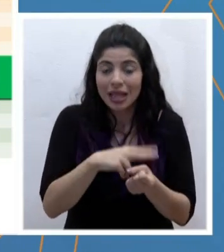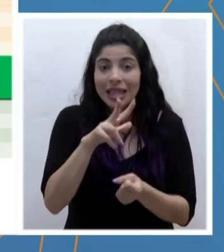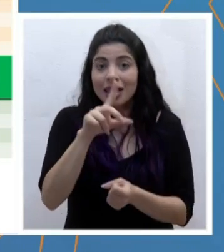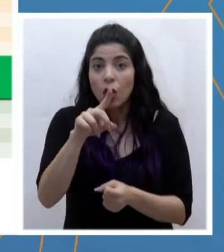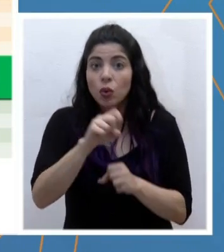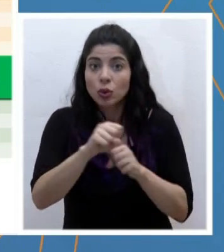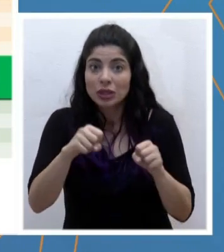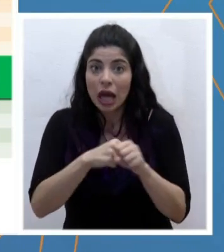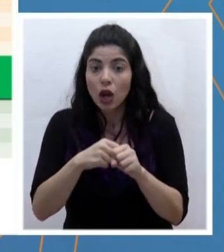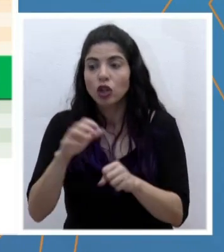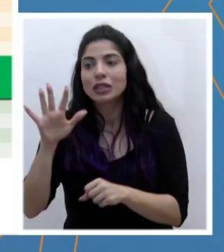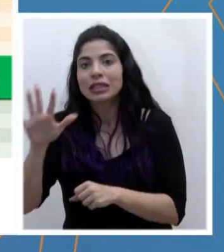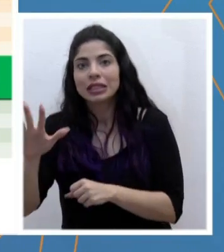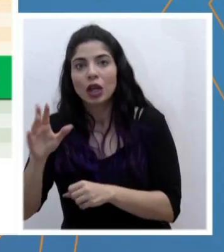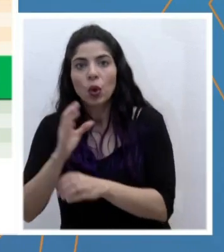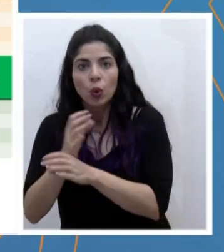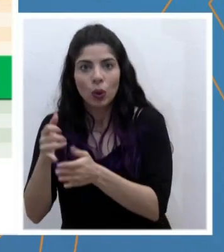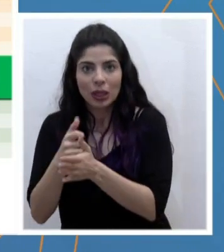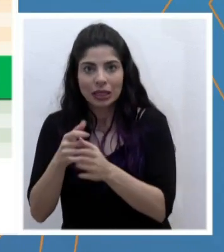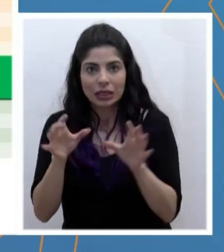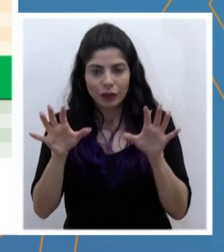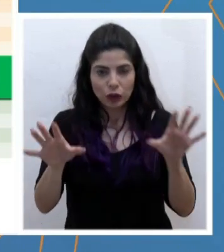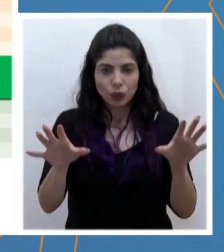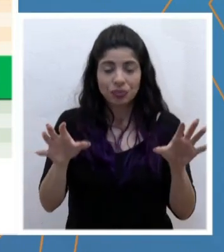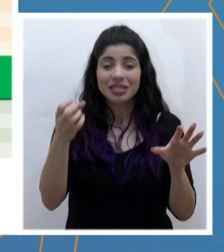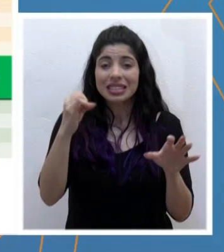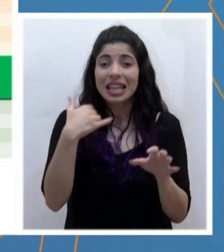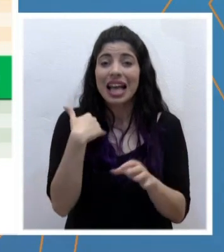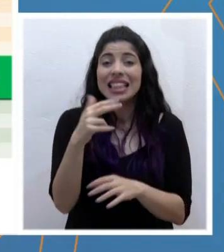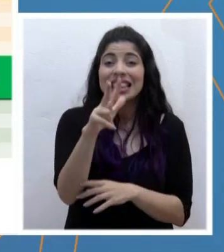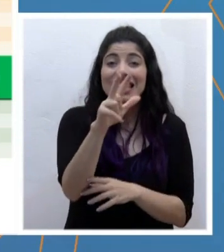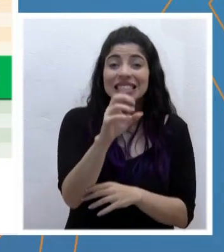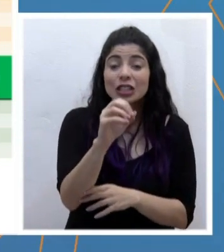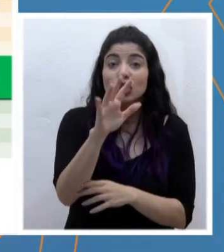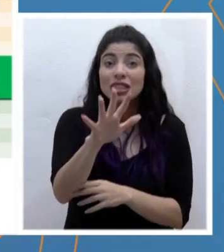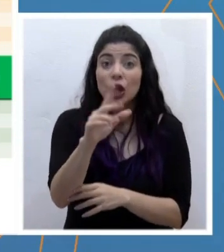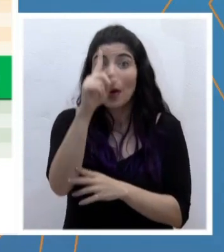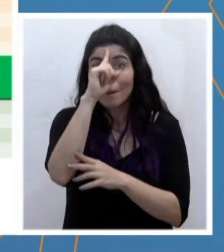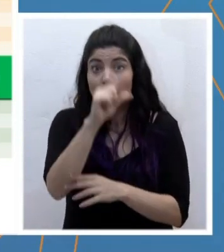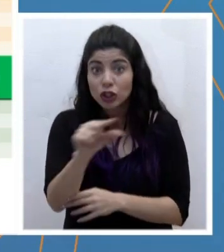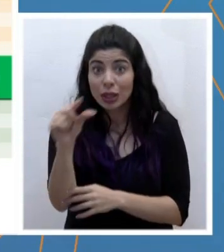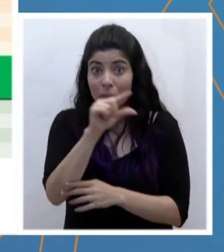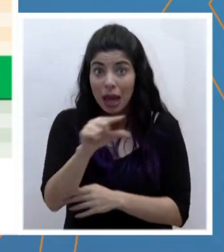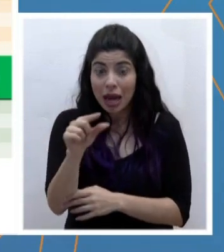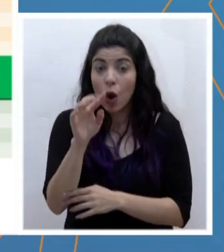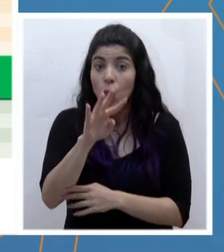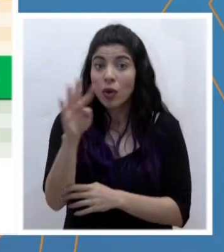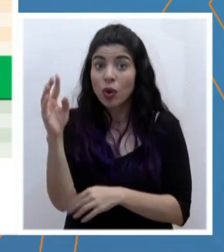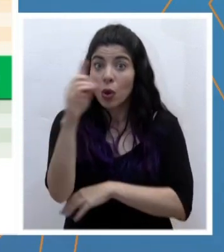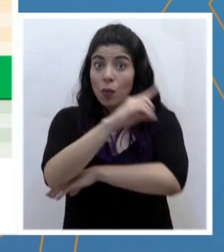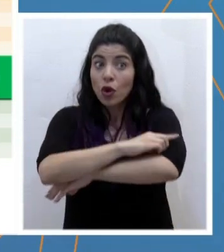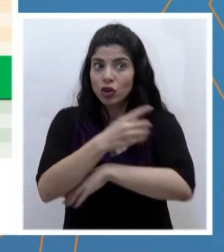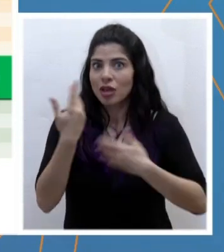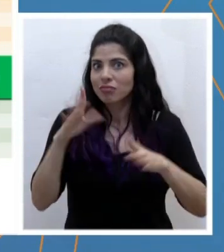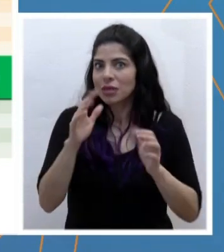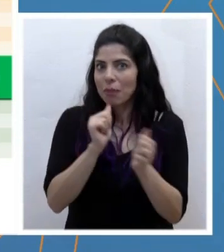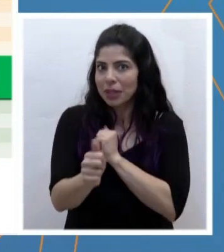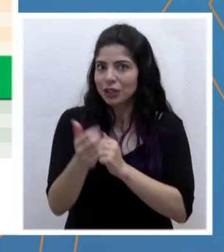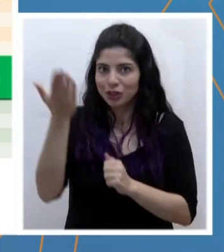y 5 en UCI. Si nosotros tuviéramos 305 casos semanales, 44 diarios, lo que ya